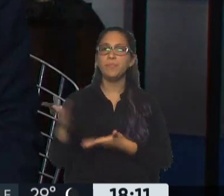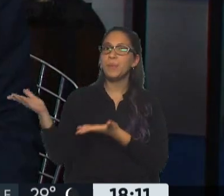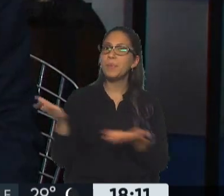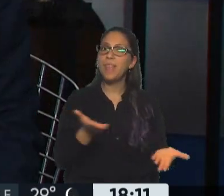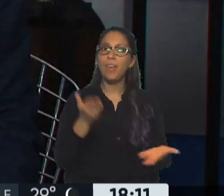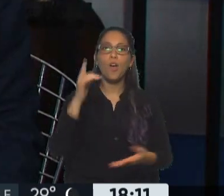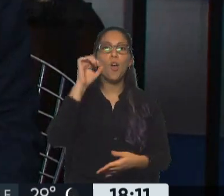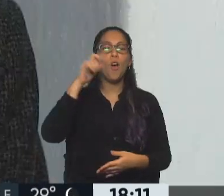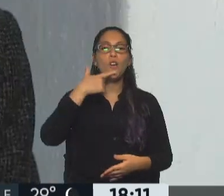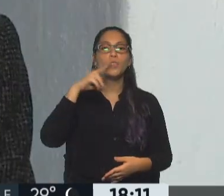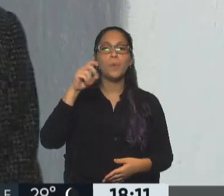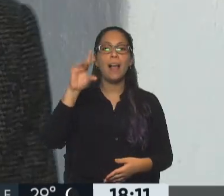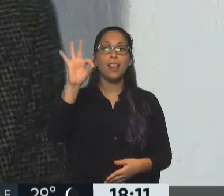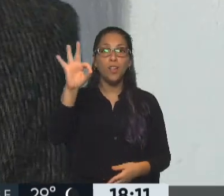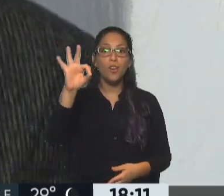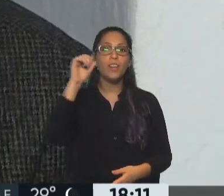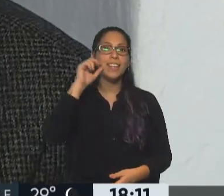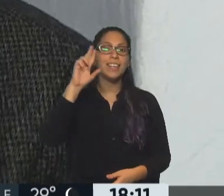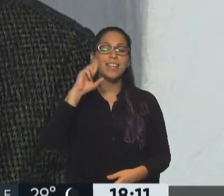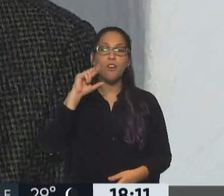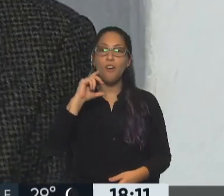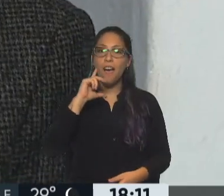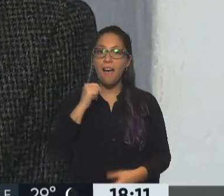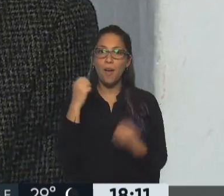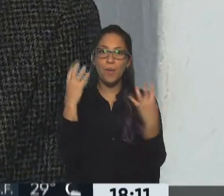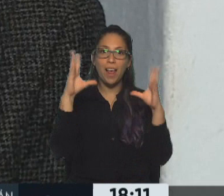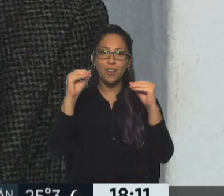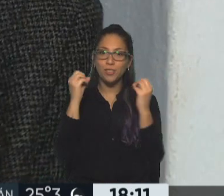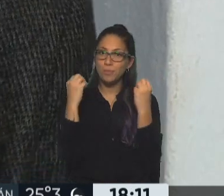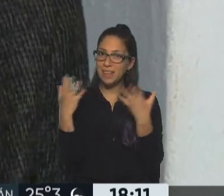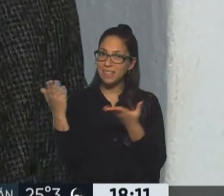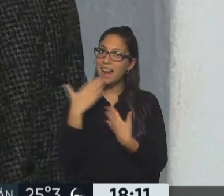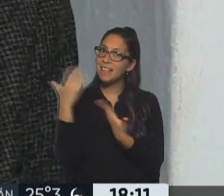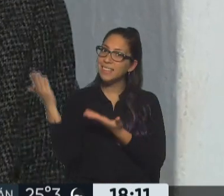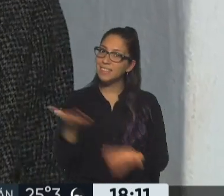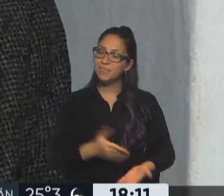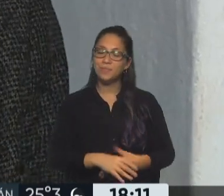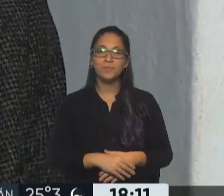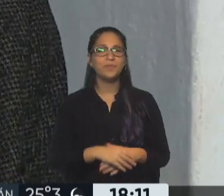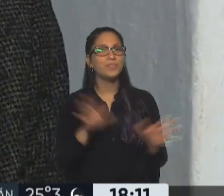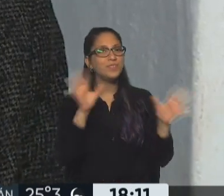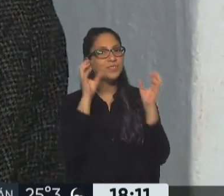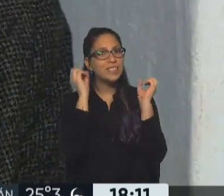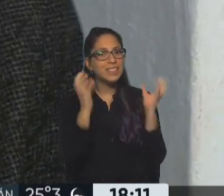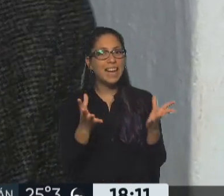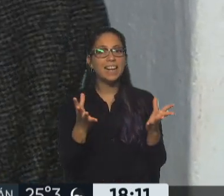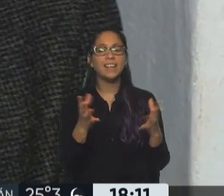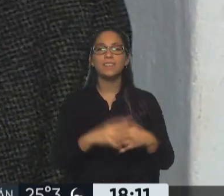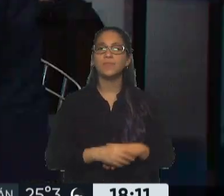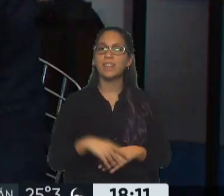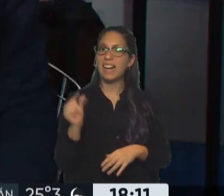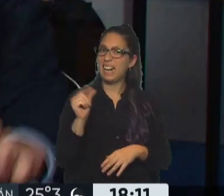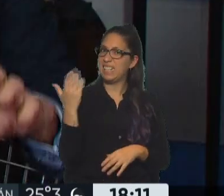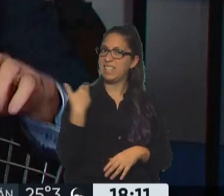Osvaldo Quiroga, y de la casa, por supuesto. Osvaldo, ¿qué tal? Buenas noches, gracias por venir. ¿Qué tal? ¿Cómo estás? Recién decía